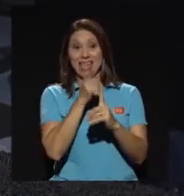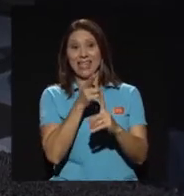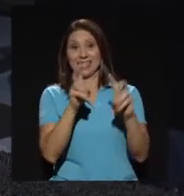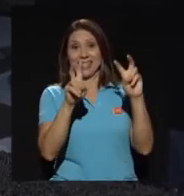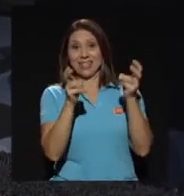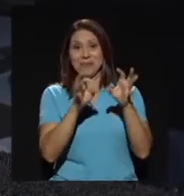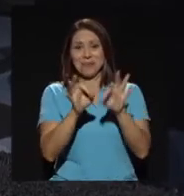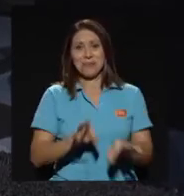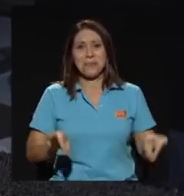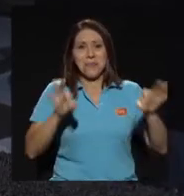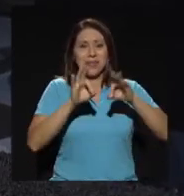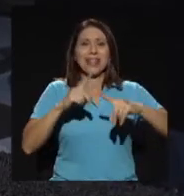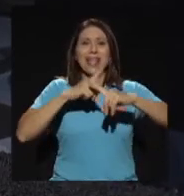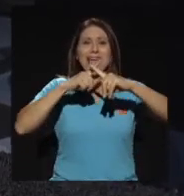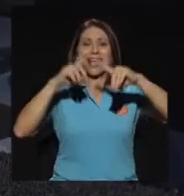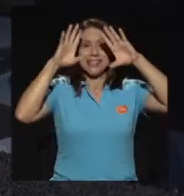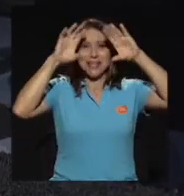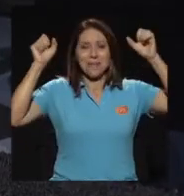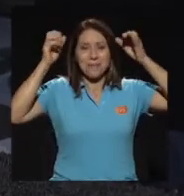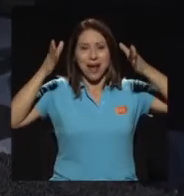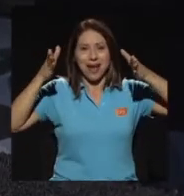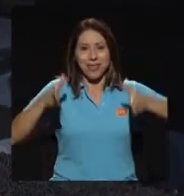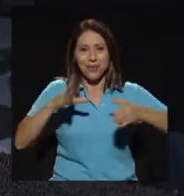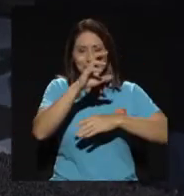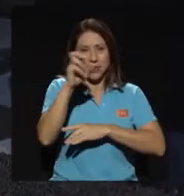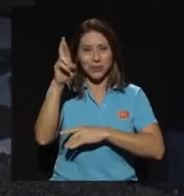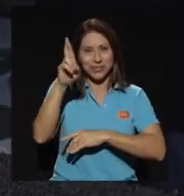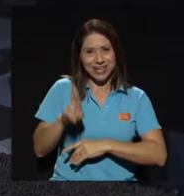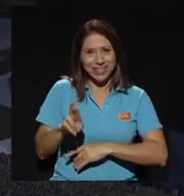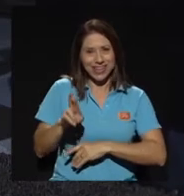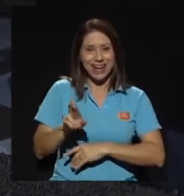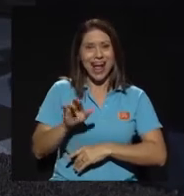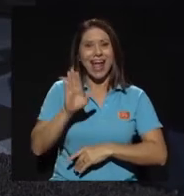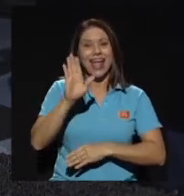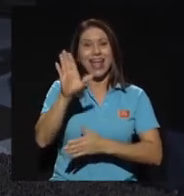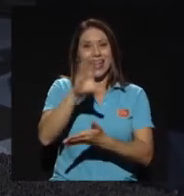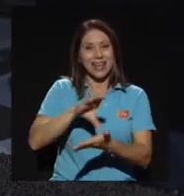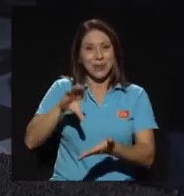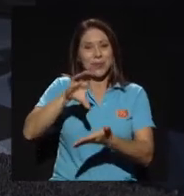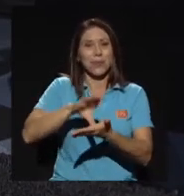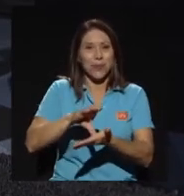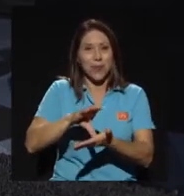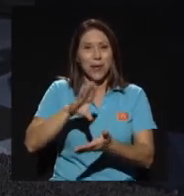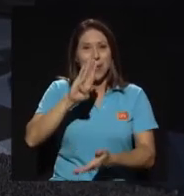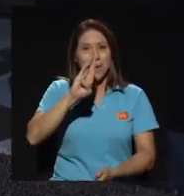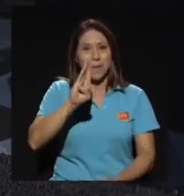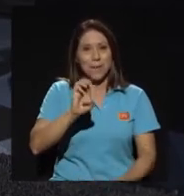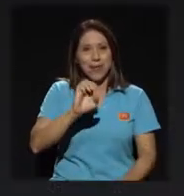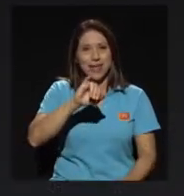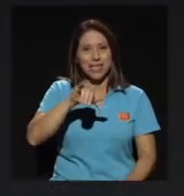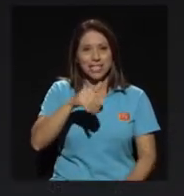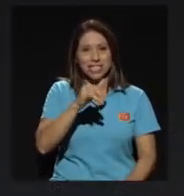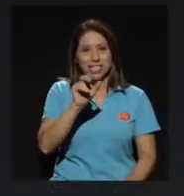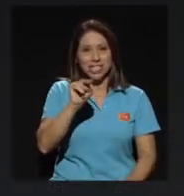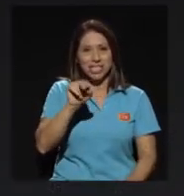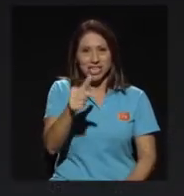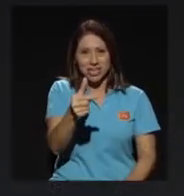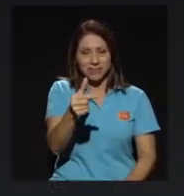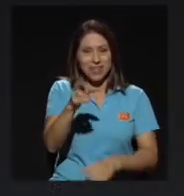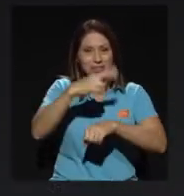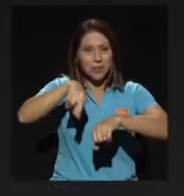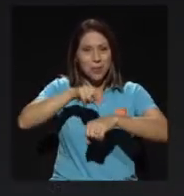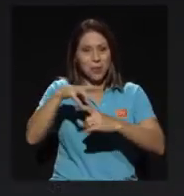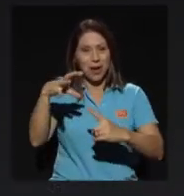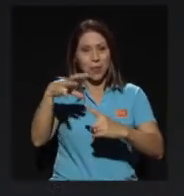ex embajador de costa rica en beijing en la república popular china y se